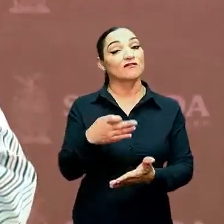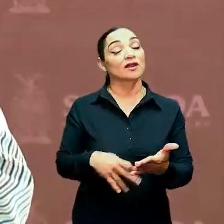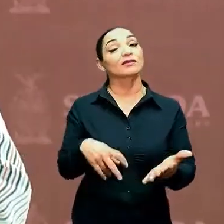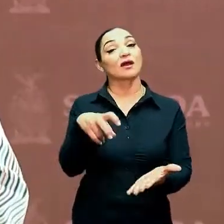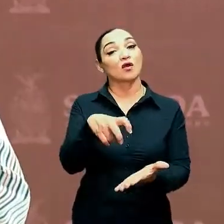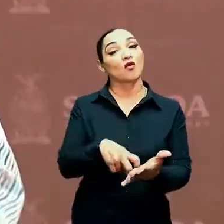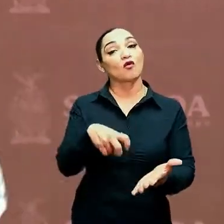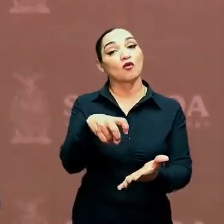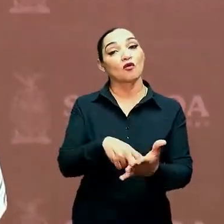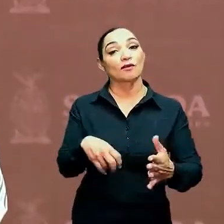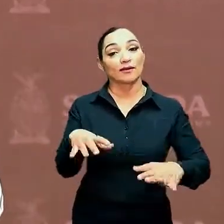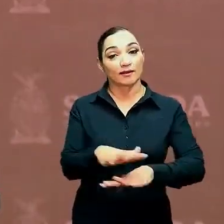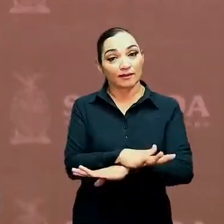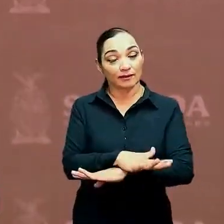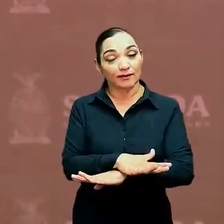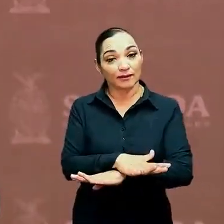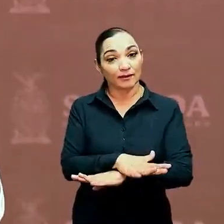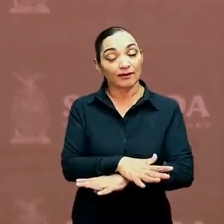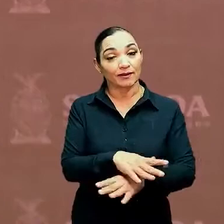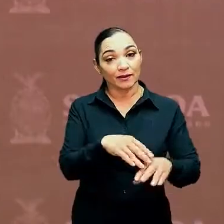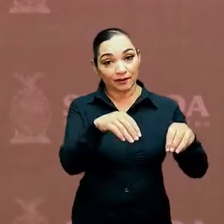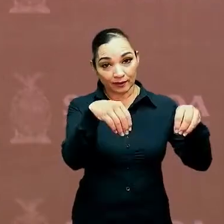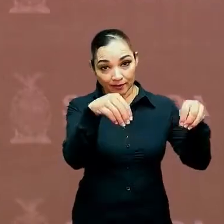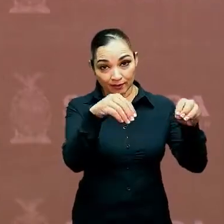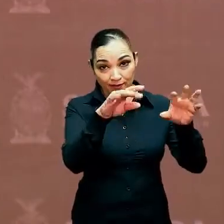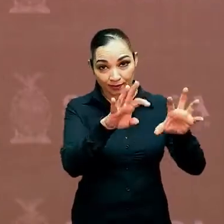corregido. Lo que hizo